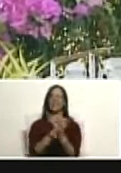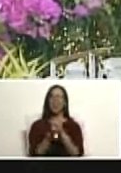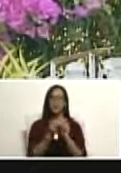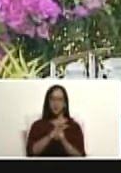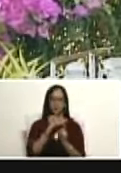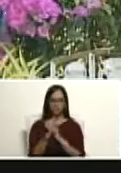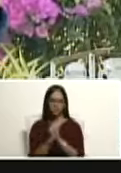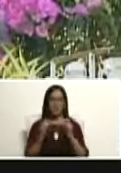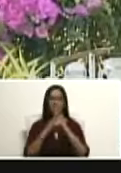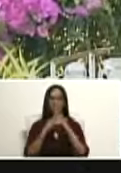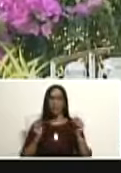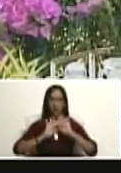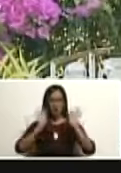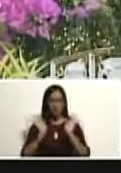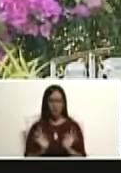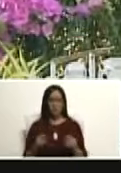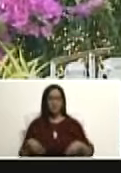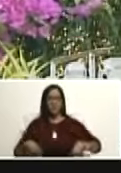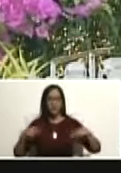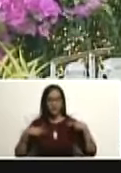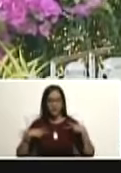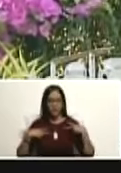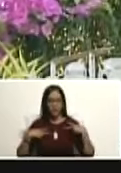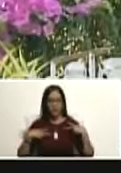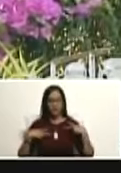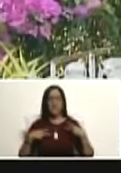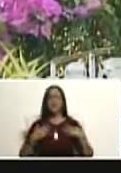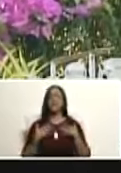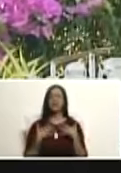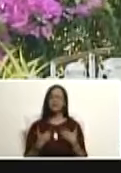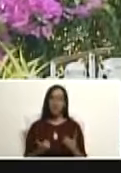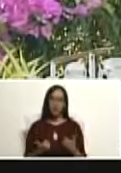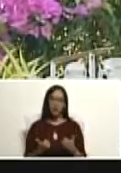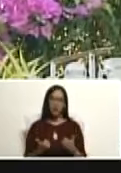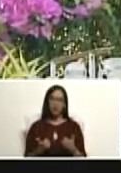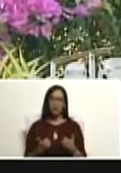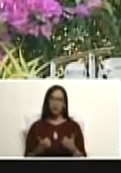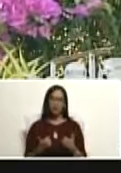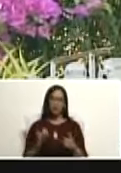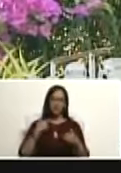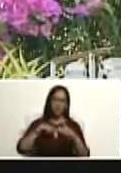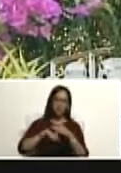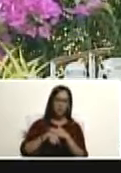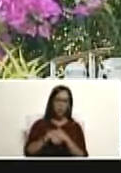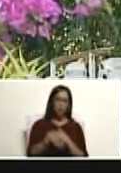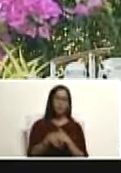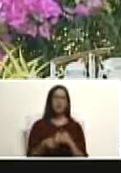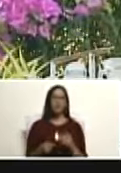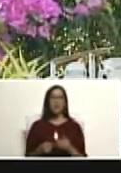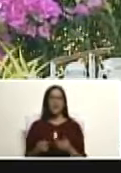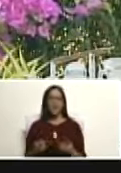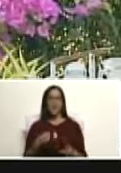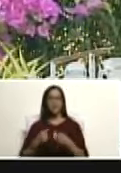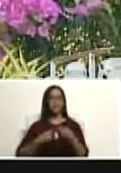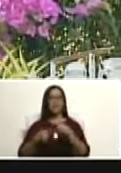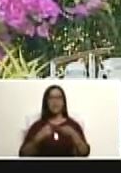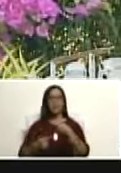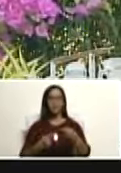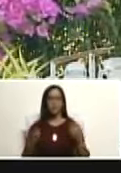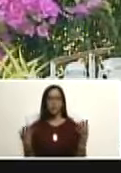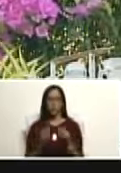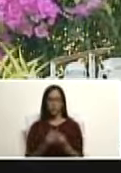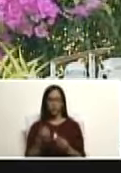en todos los aspectos de la vida, en la salud y su influencia, en la aceleración de un conjunto de